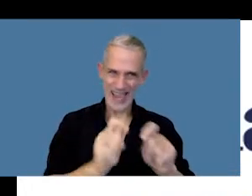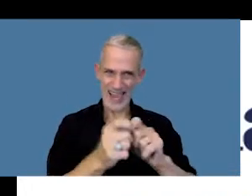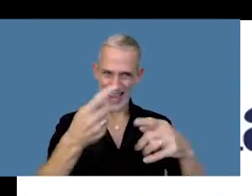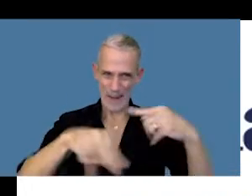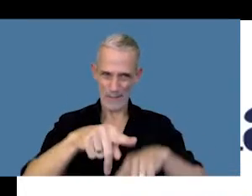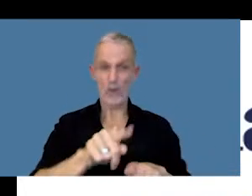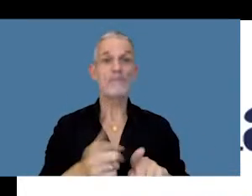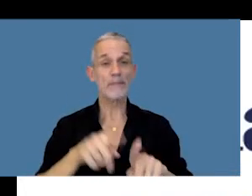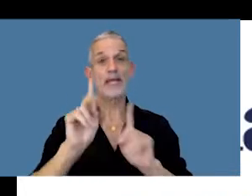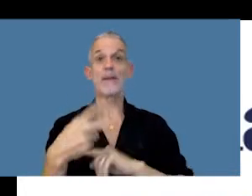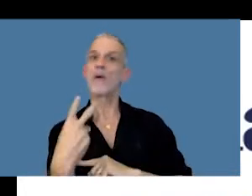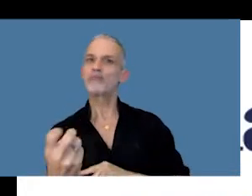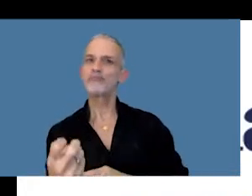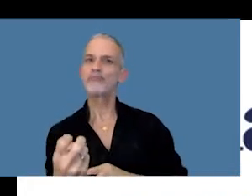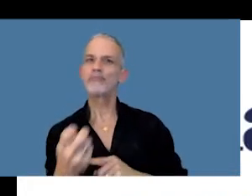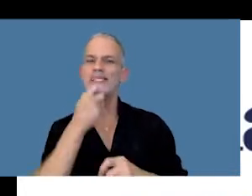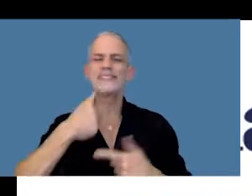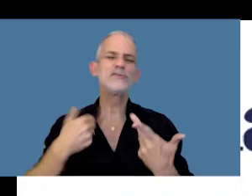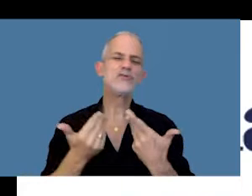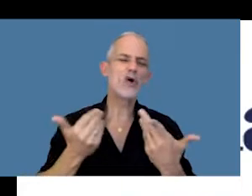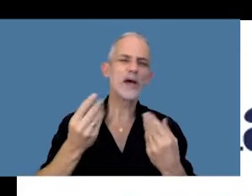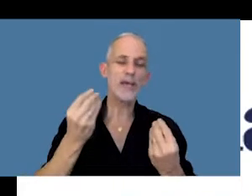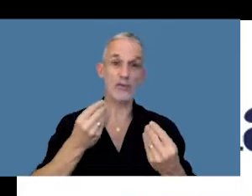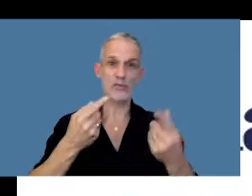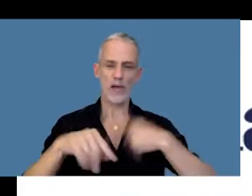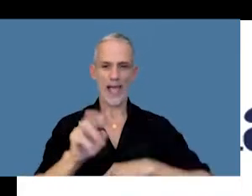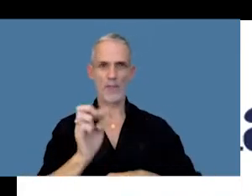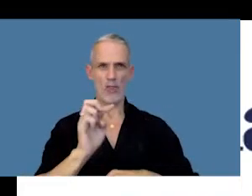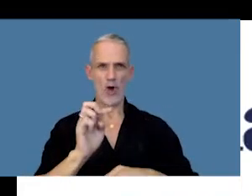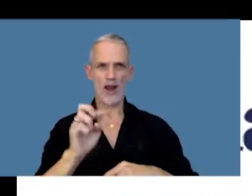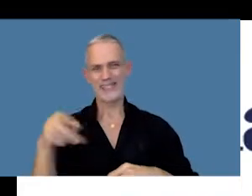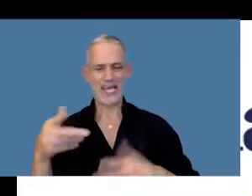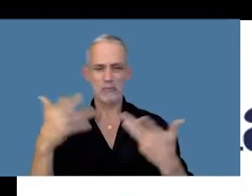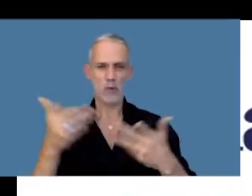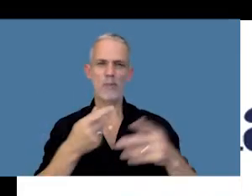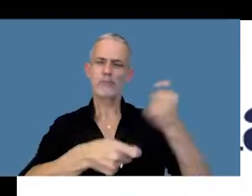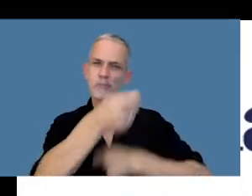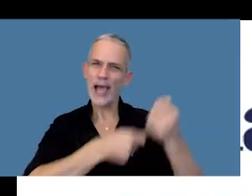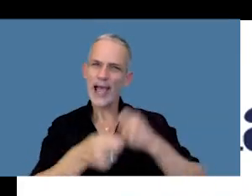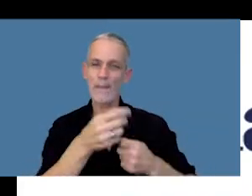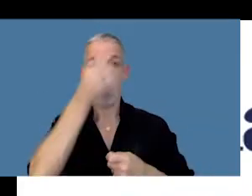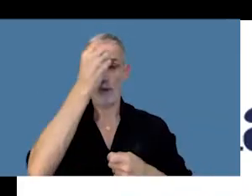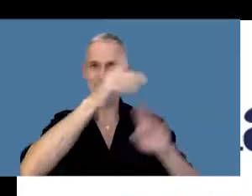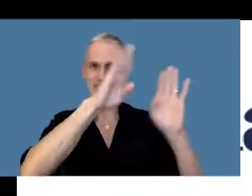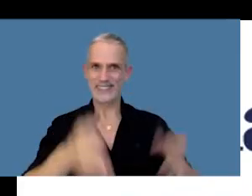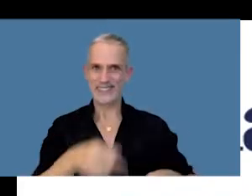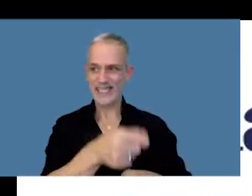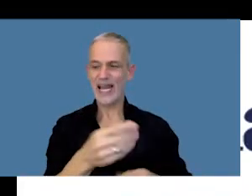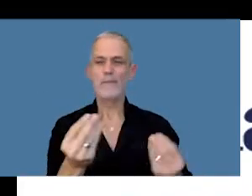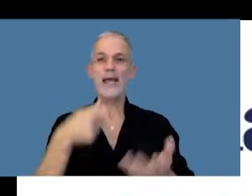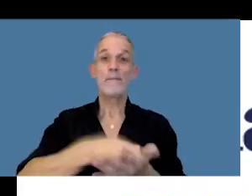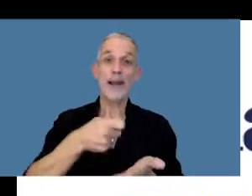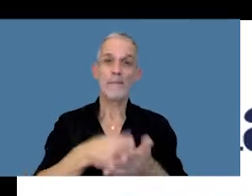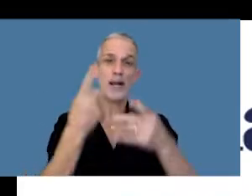aplicar percepción cuando lo que yo haga es cambio de divisas en entidades financieras oficiales para pagar